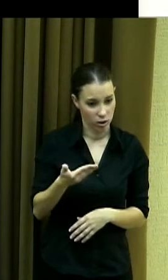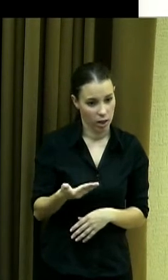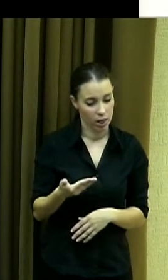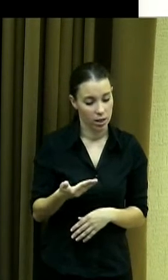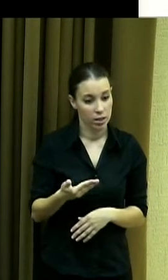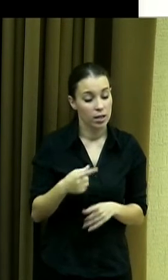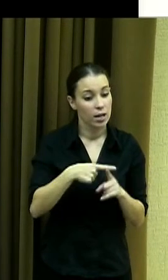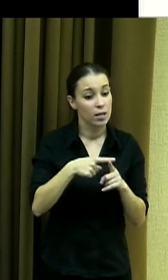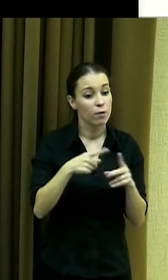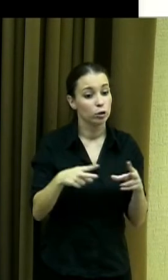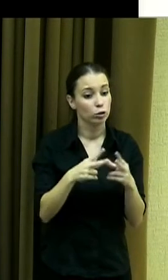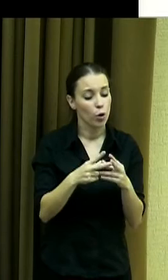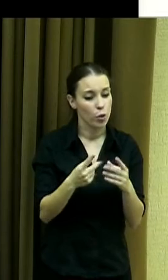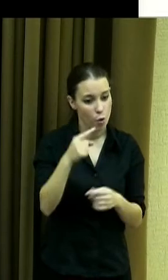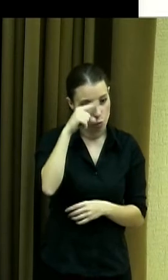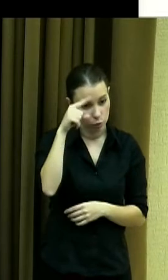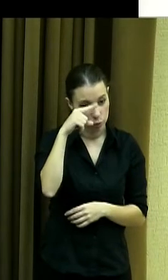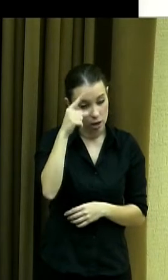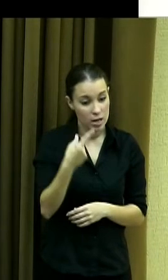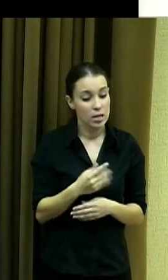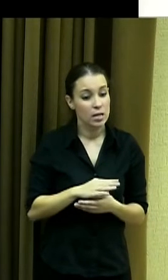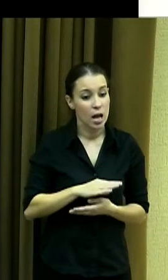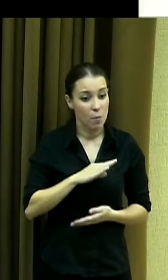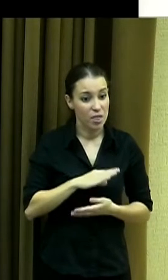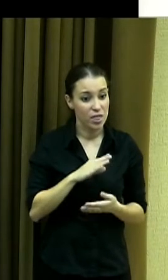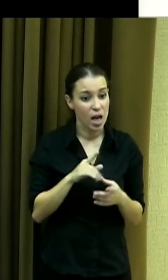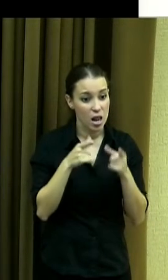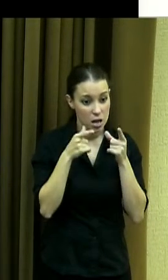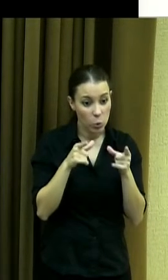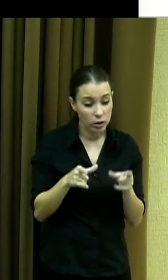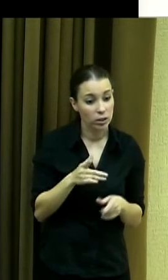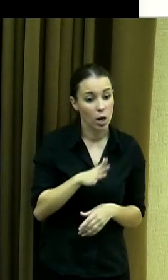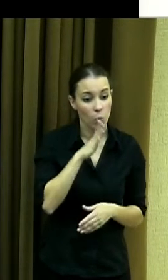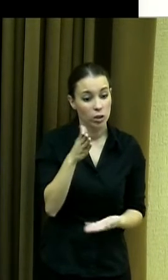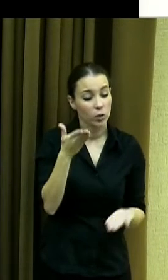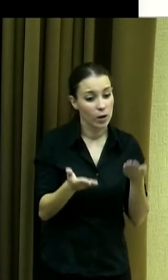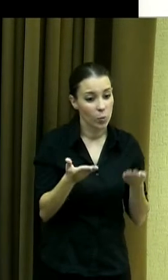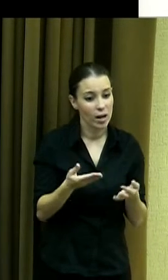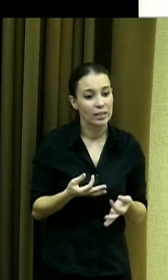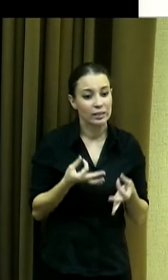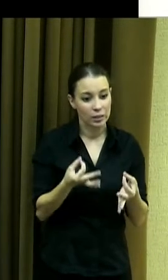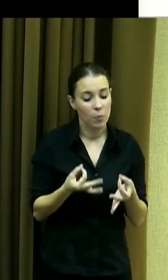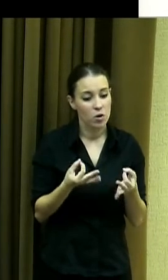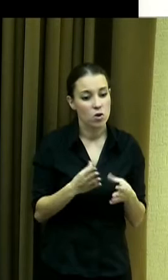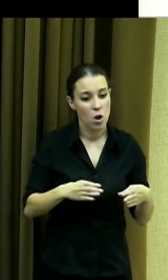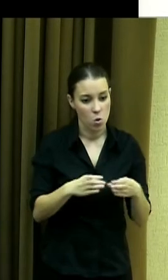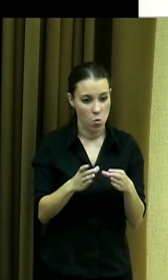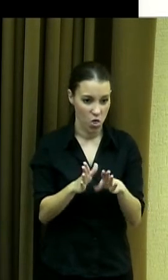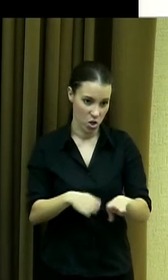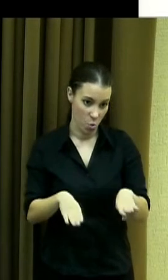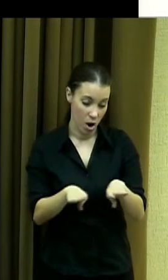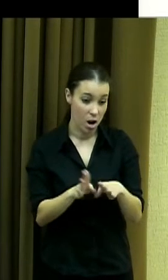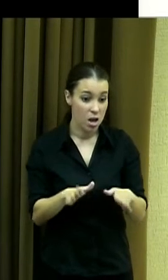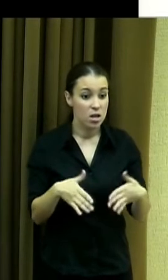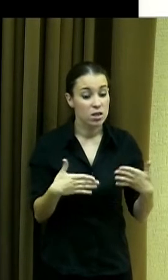el nivel sociocultural y la capacidad lingüística que tiene, porque se le va a comparar siempre con su grupo de iguales. Entonces, en